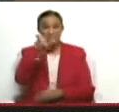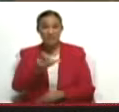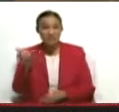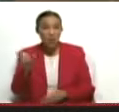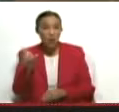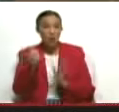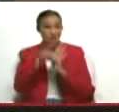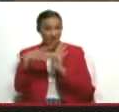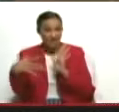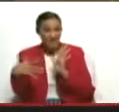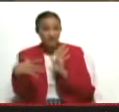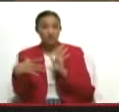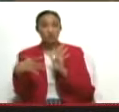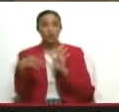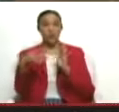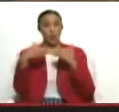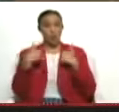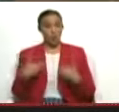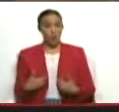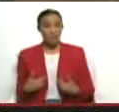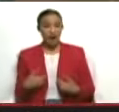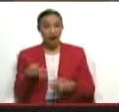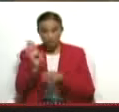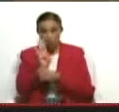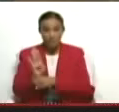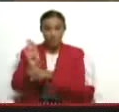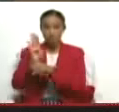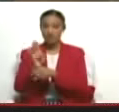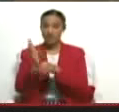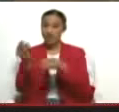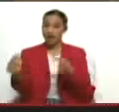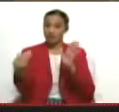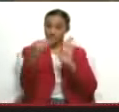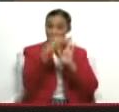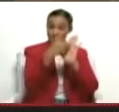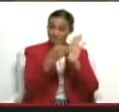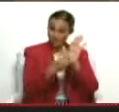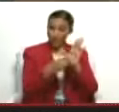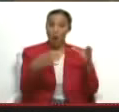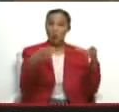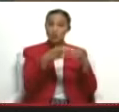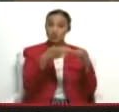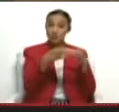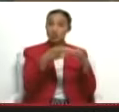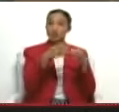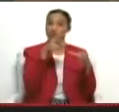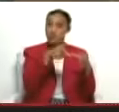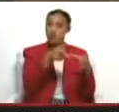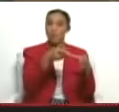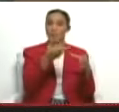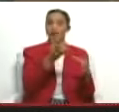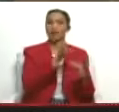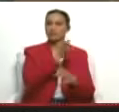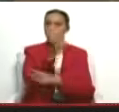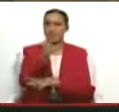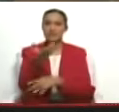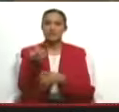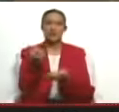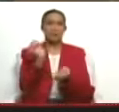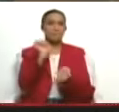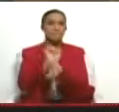vea involucrado en acciones donde estén planeado asaltar cuarteles e iniciar